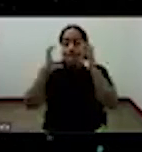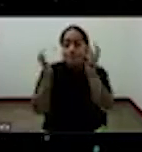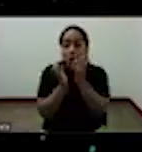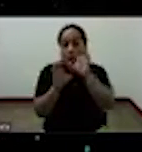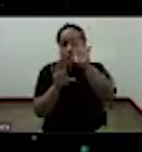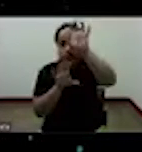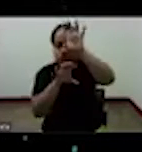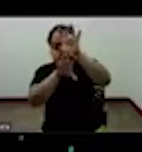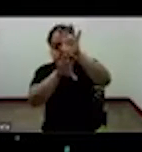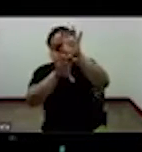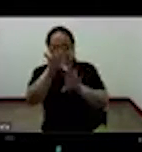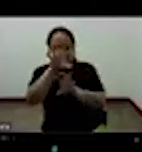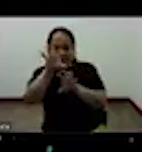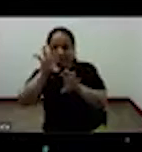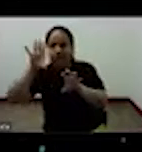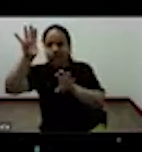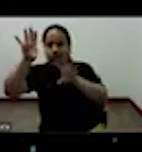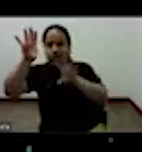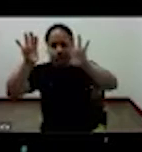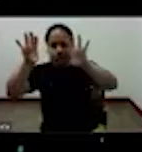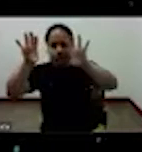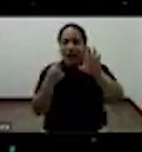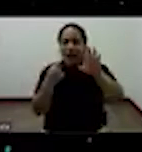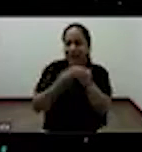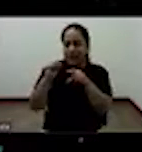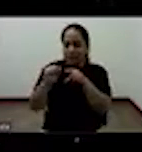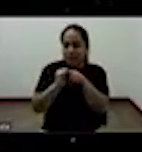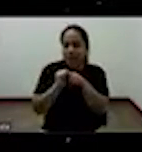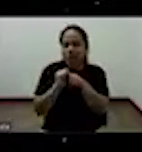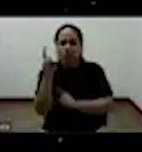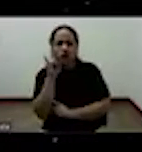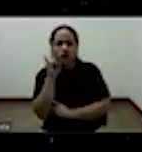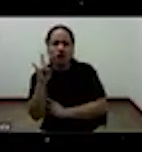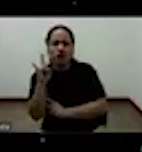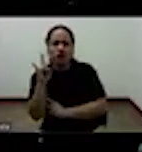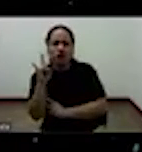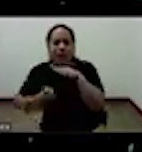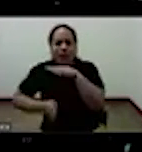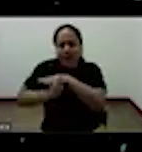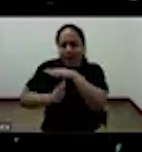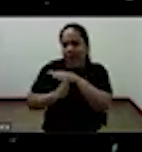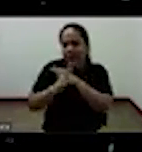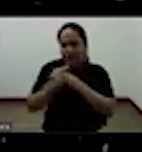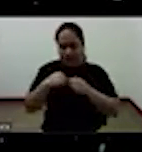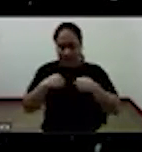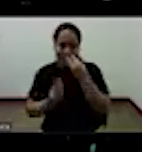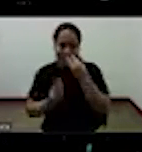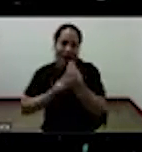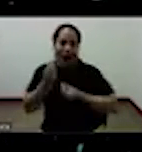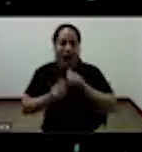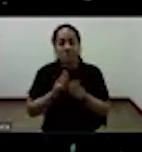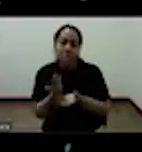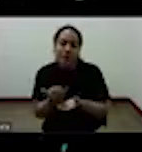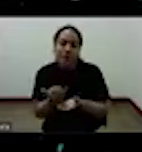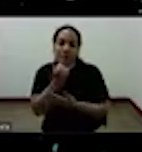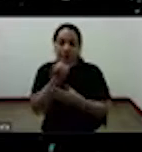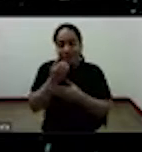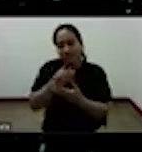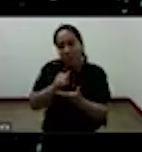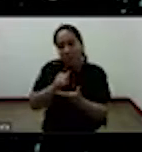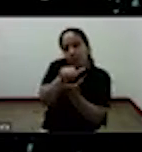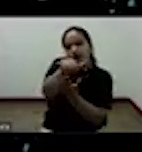ejercicio permanente de escucha que yo hago. Y es cuando viajo, y me gusta mucho